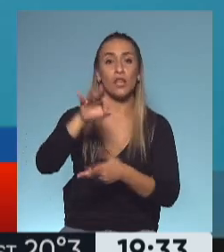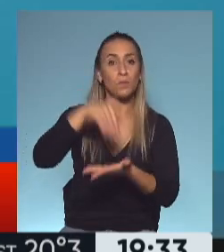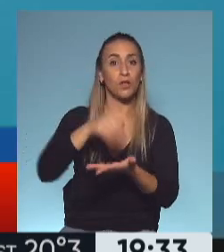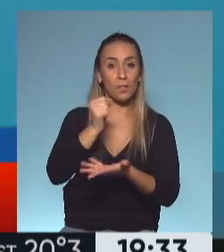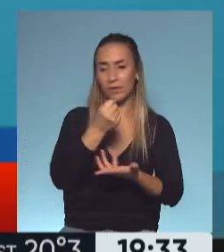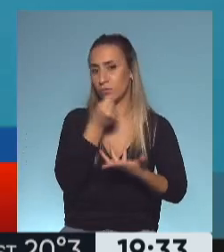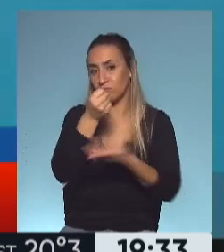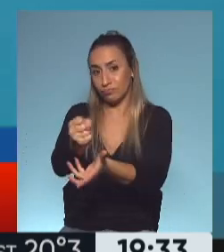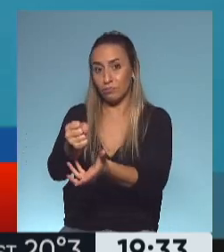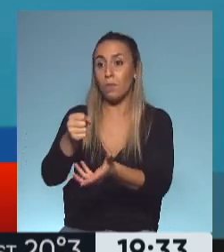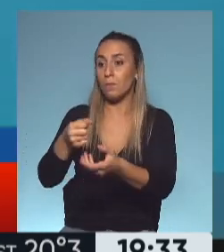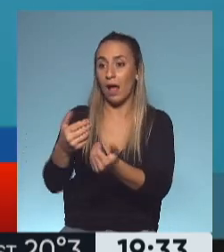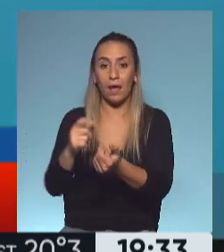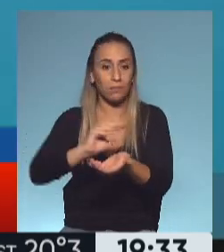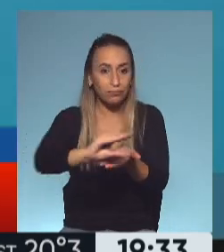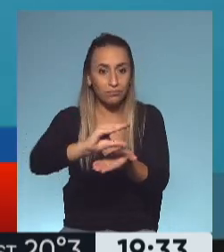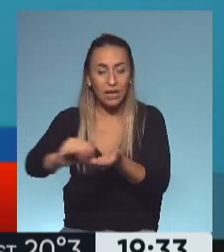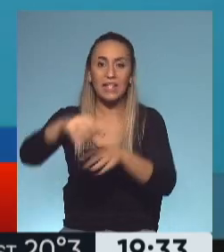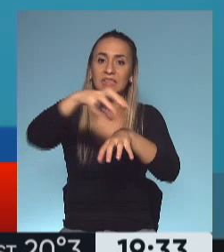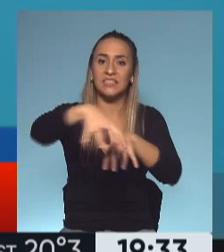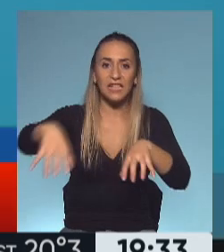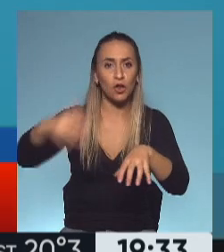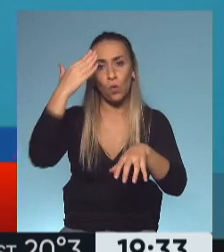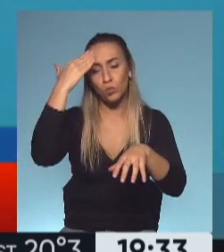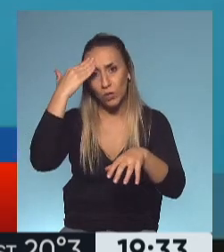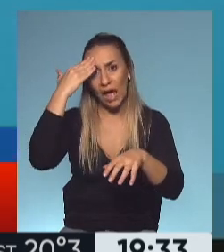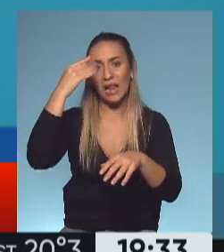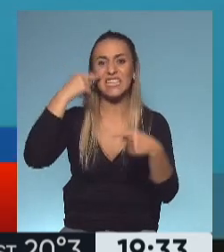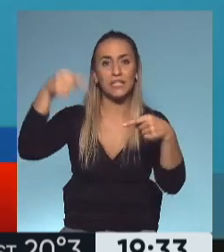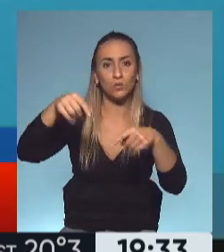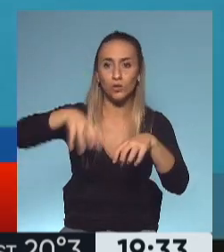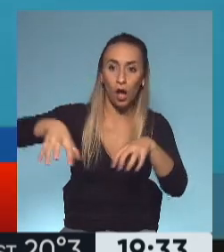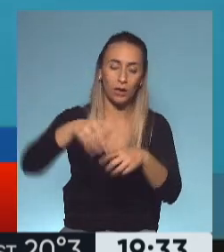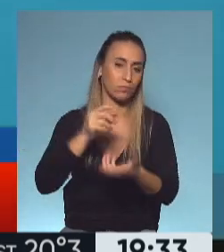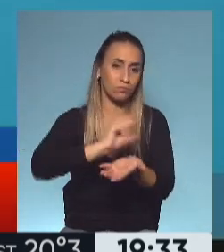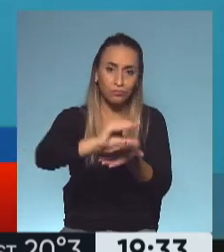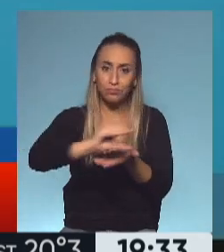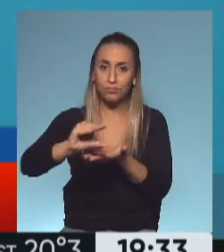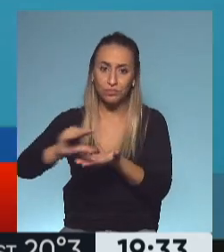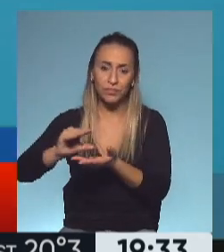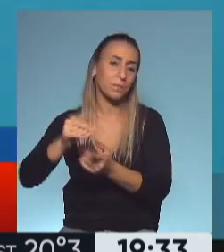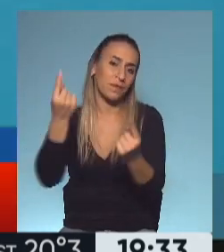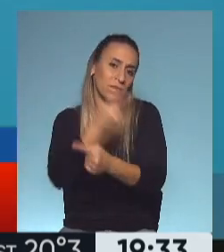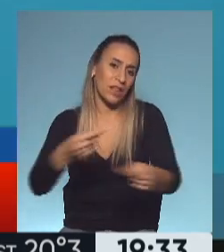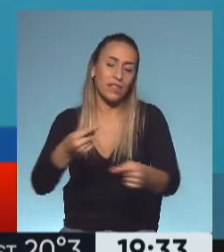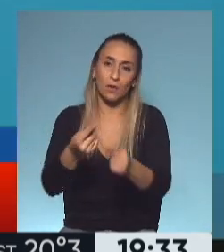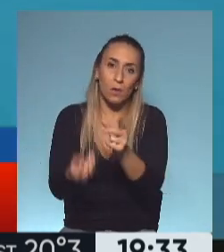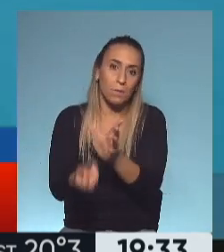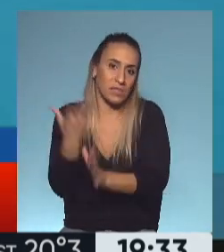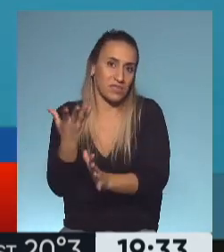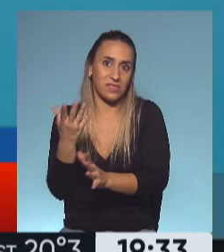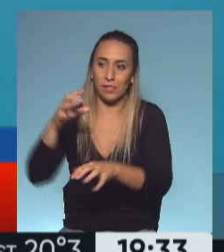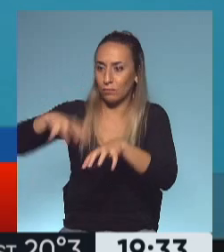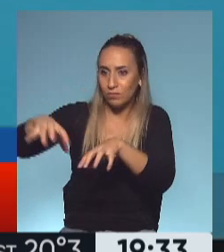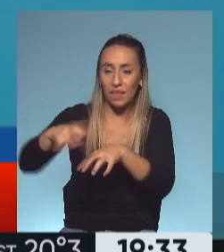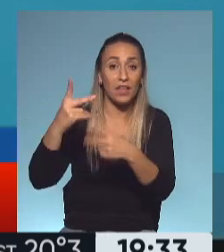destinado a instituciones, a centros culturales, a diversos emprendimientos turísticos,